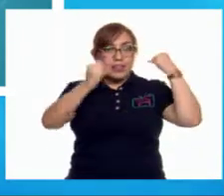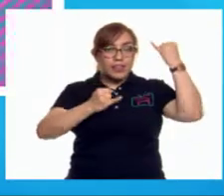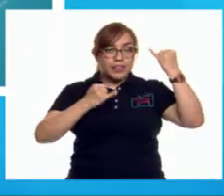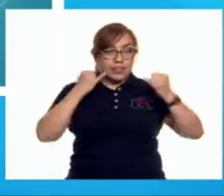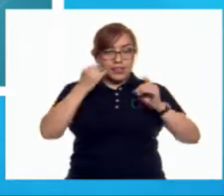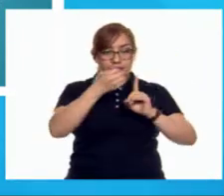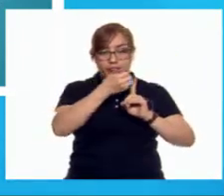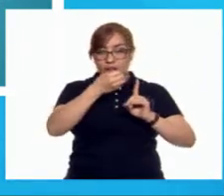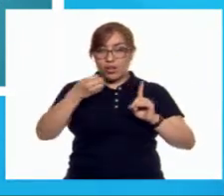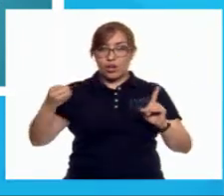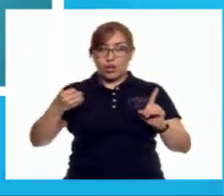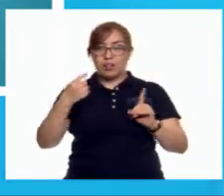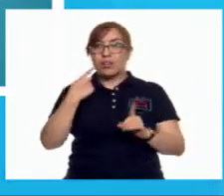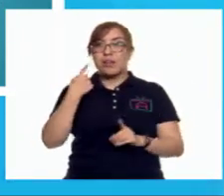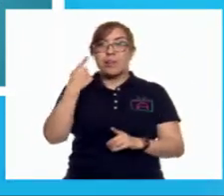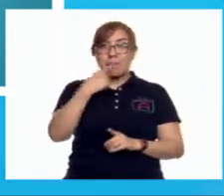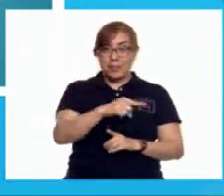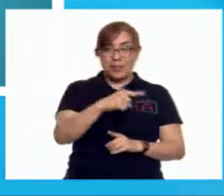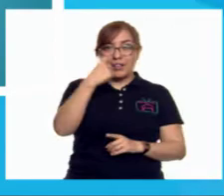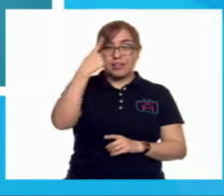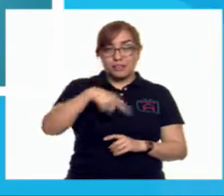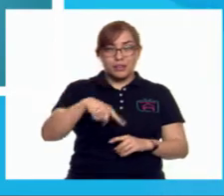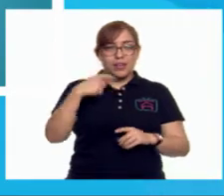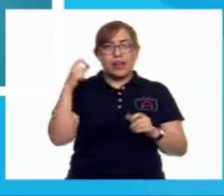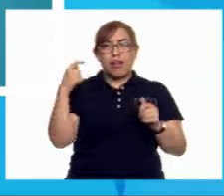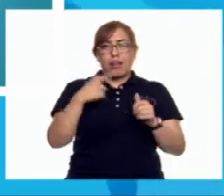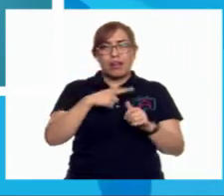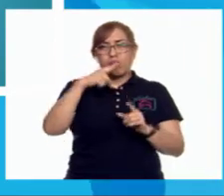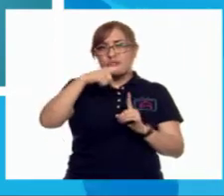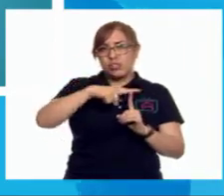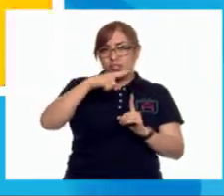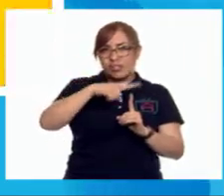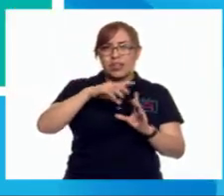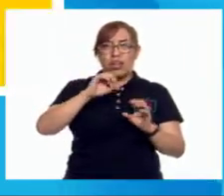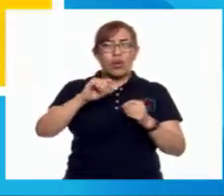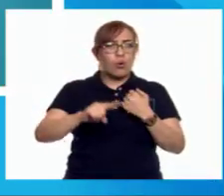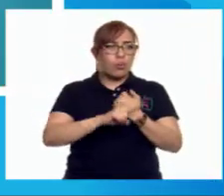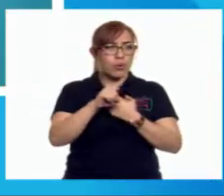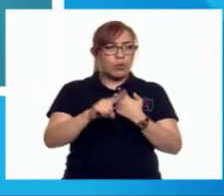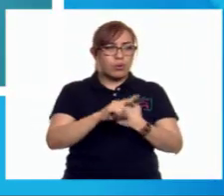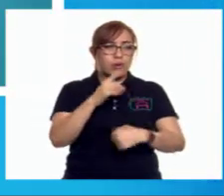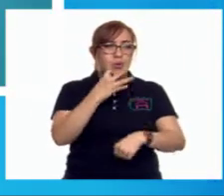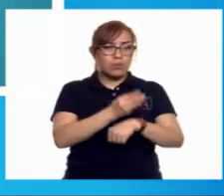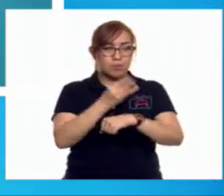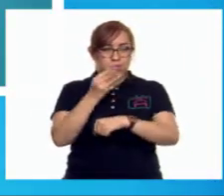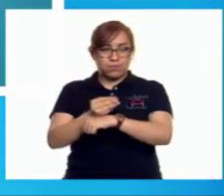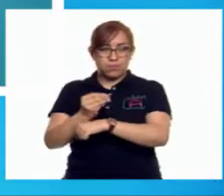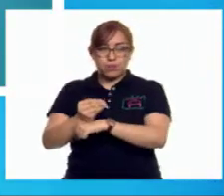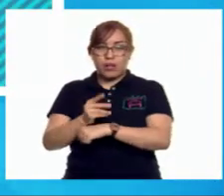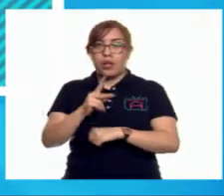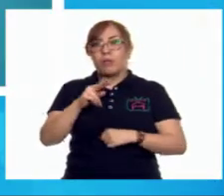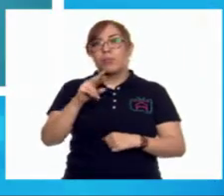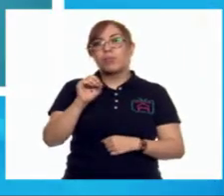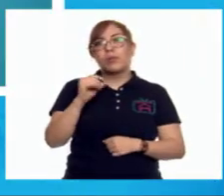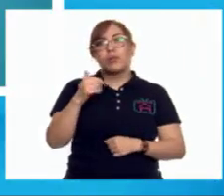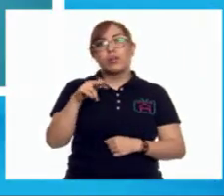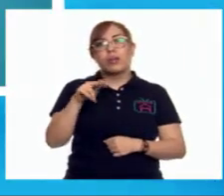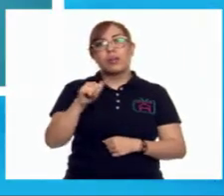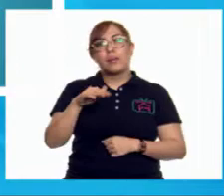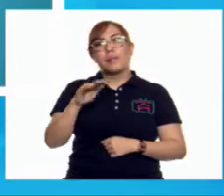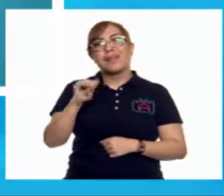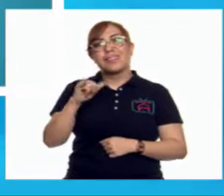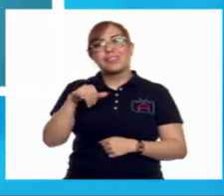instrucciones que se ejecutan para realizar una tarea o solucionar un problema. La programación se encarga de